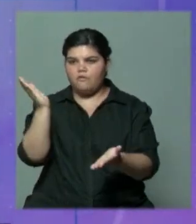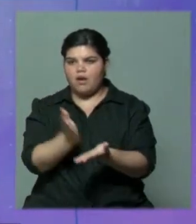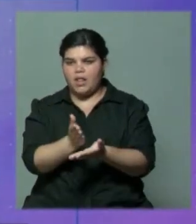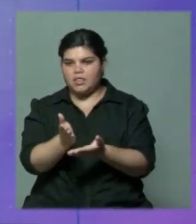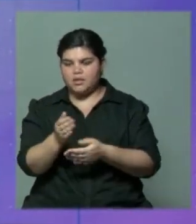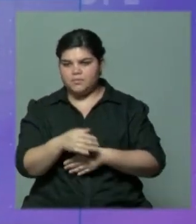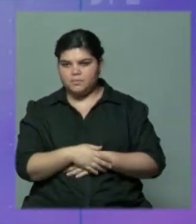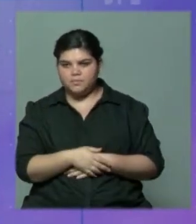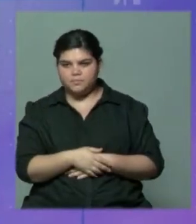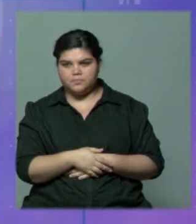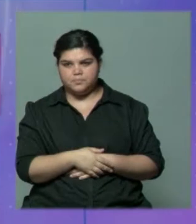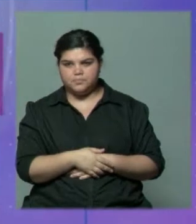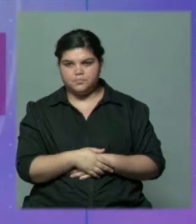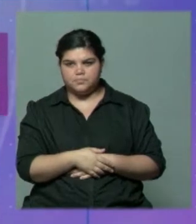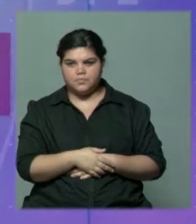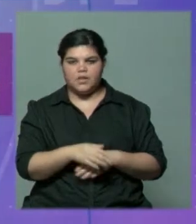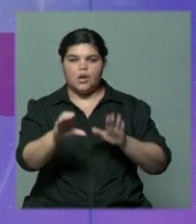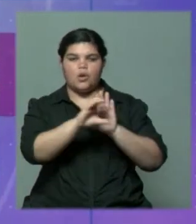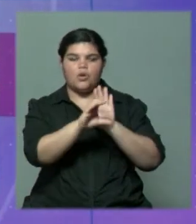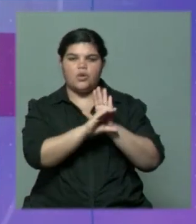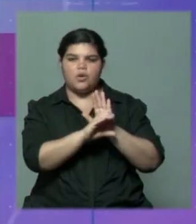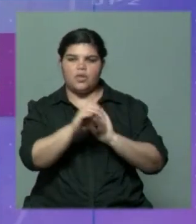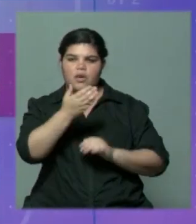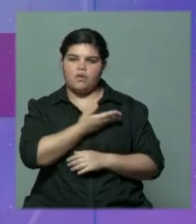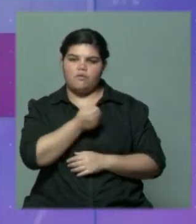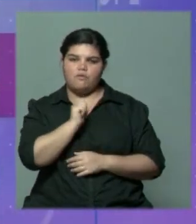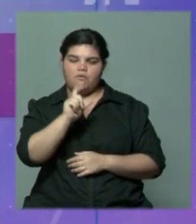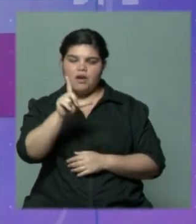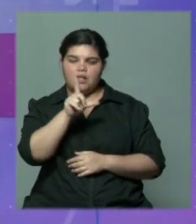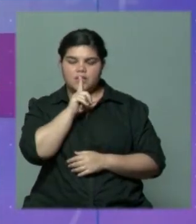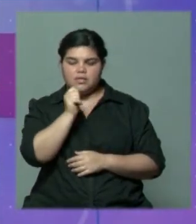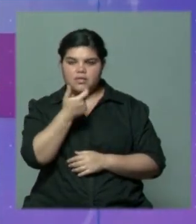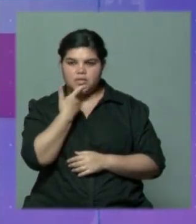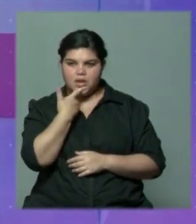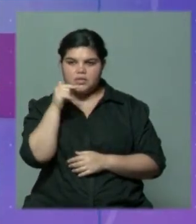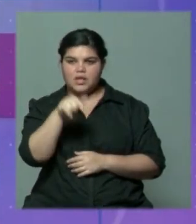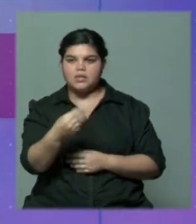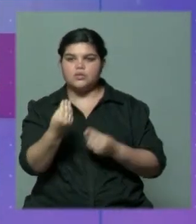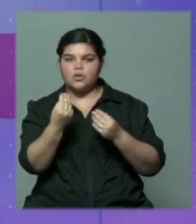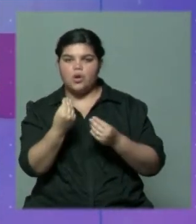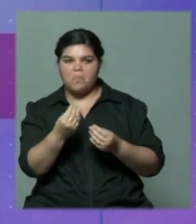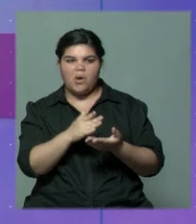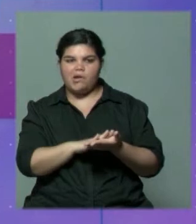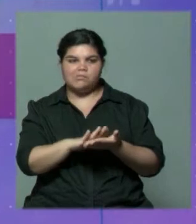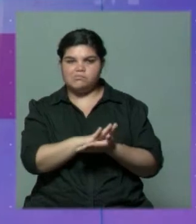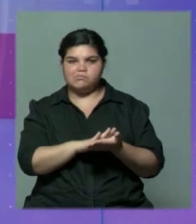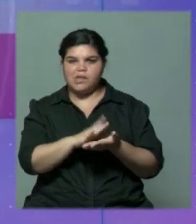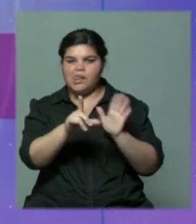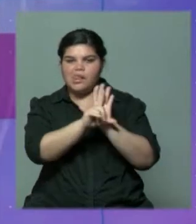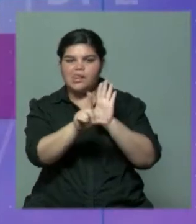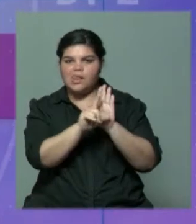la modificación del Código de Falta, que son dos artículos, viene a dar una respuesta a un vacío legal